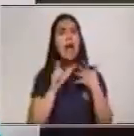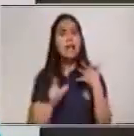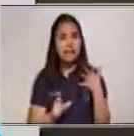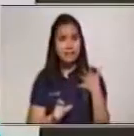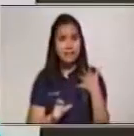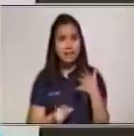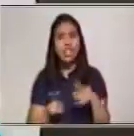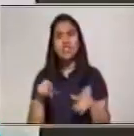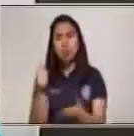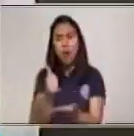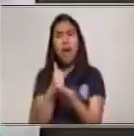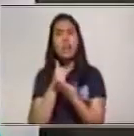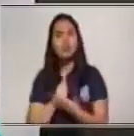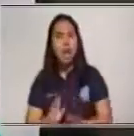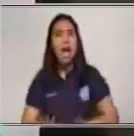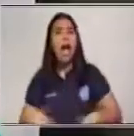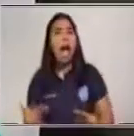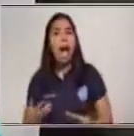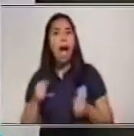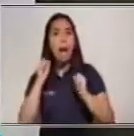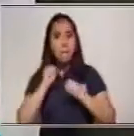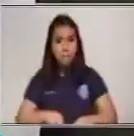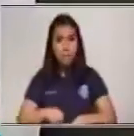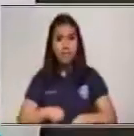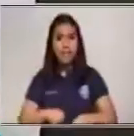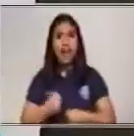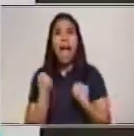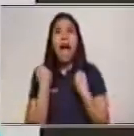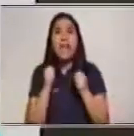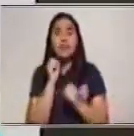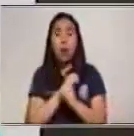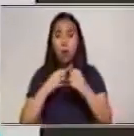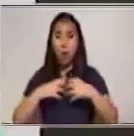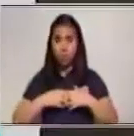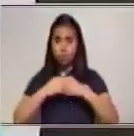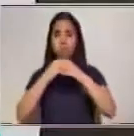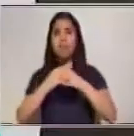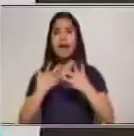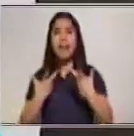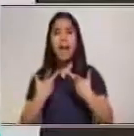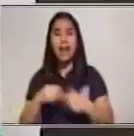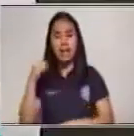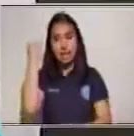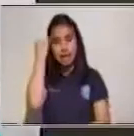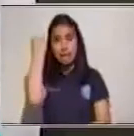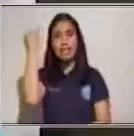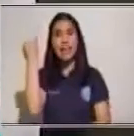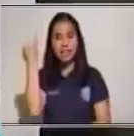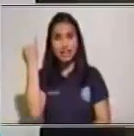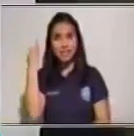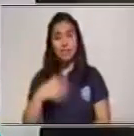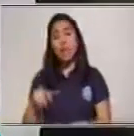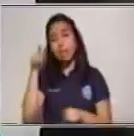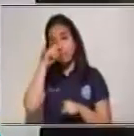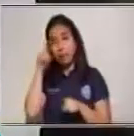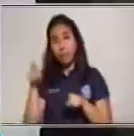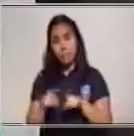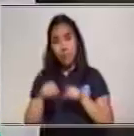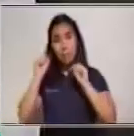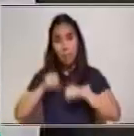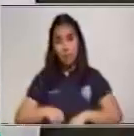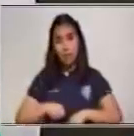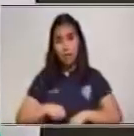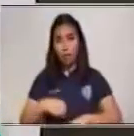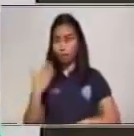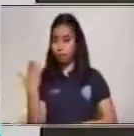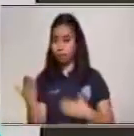a generar las ideas? Esa es la finalidad del mapa mental, generar ideas. Fácil asociación de aprendizaje, porque es lo